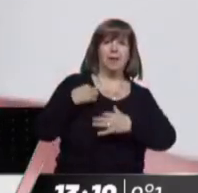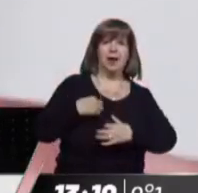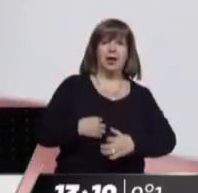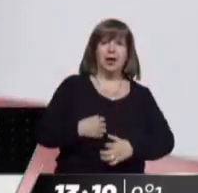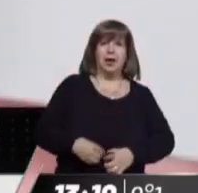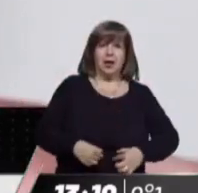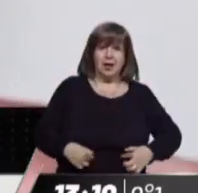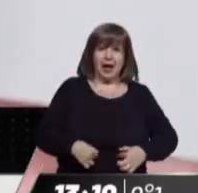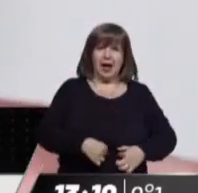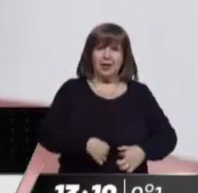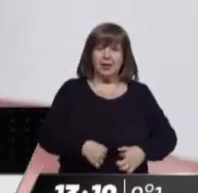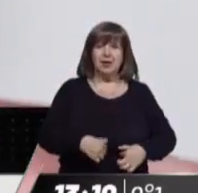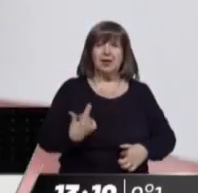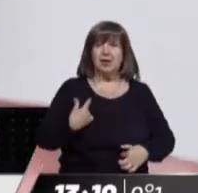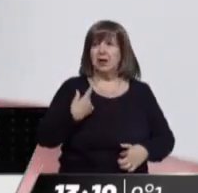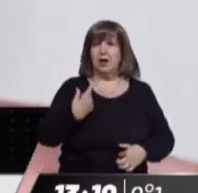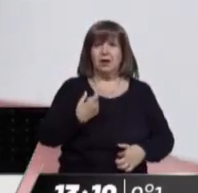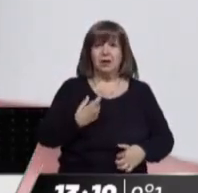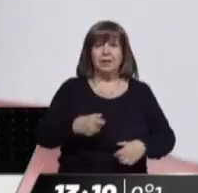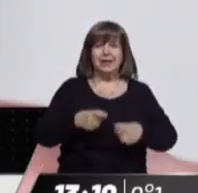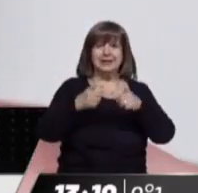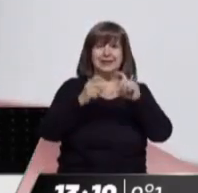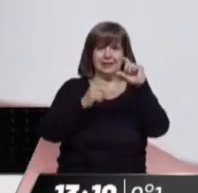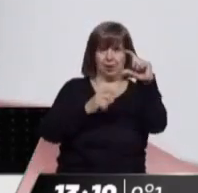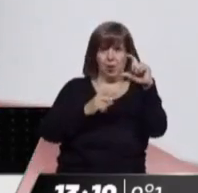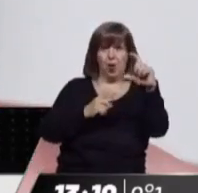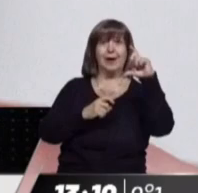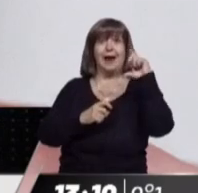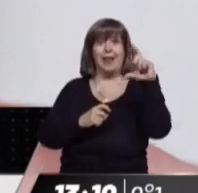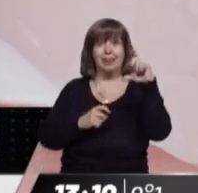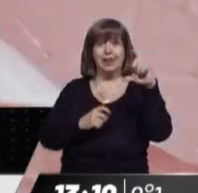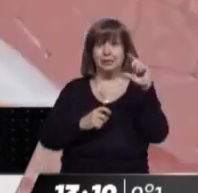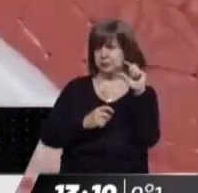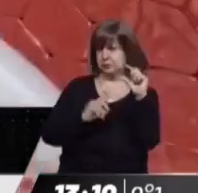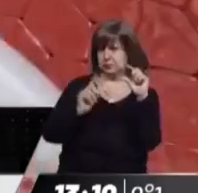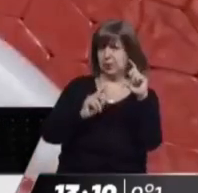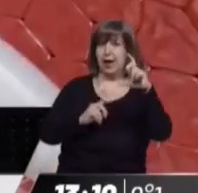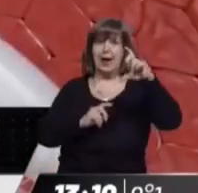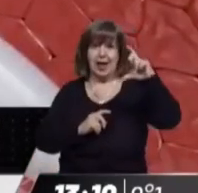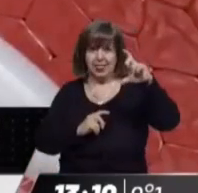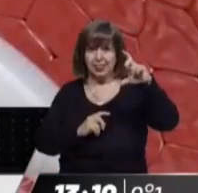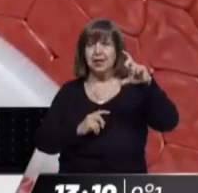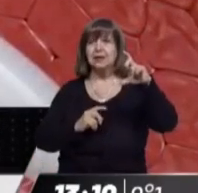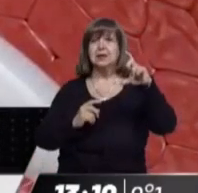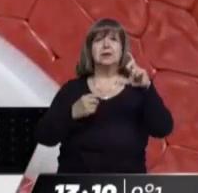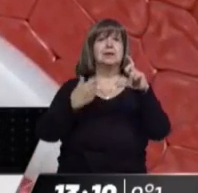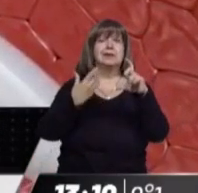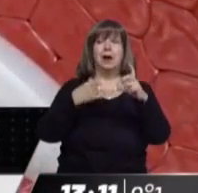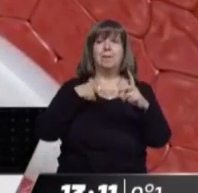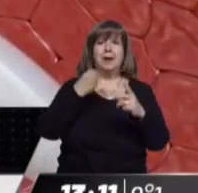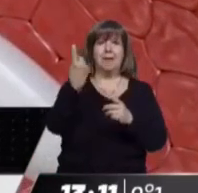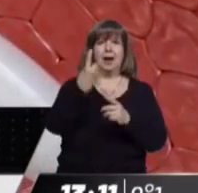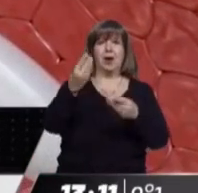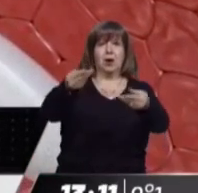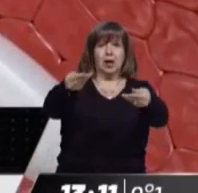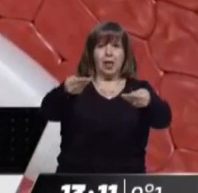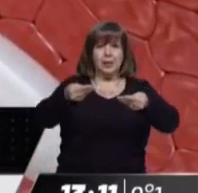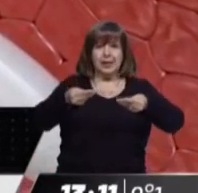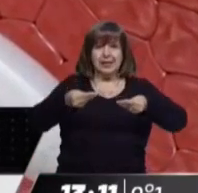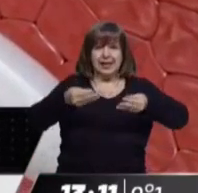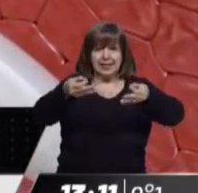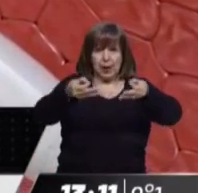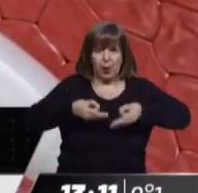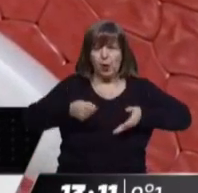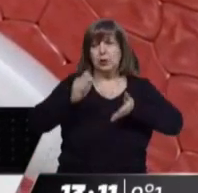que sortear trabas administrativas como documentación y y pasos burocráticos muy complejos primero para